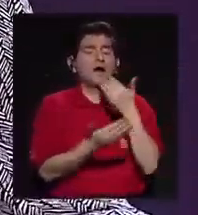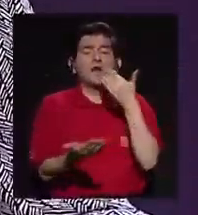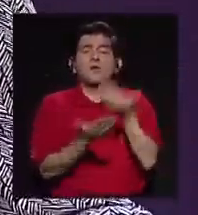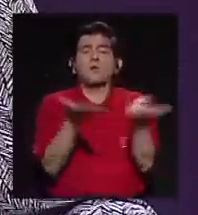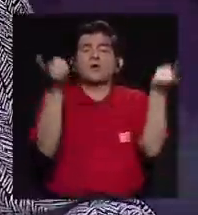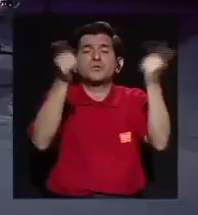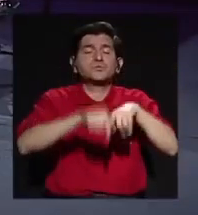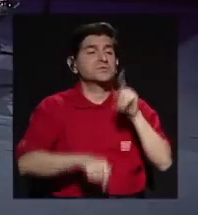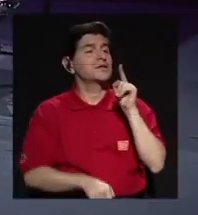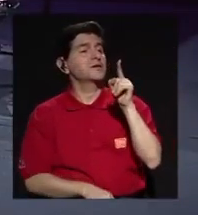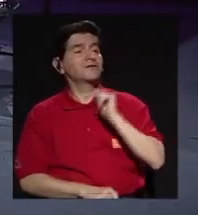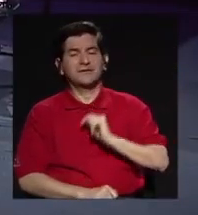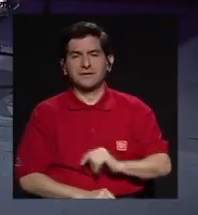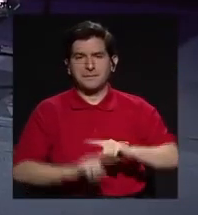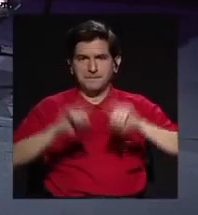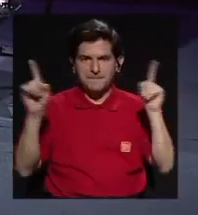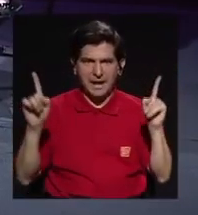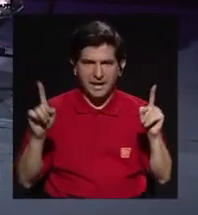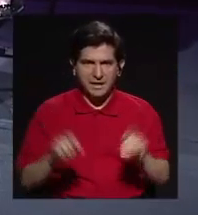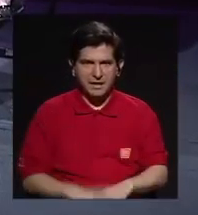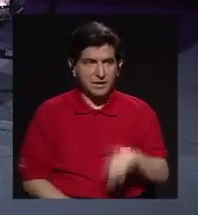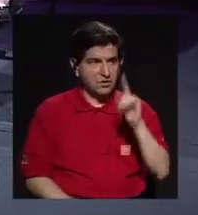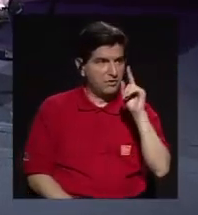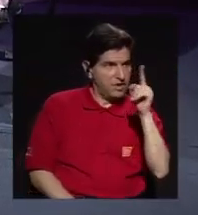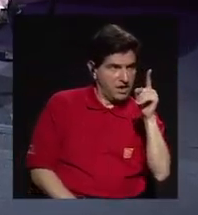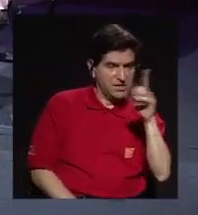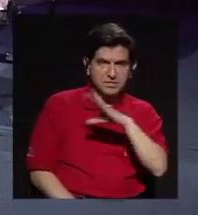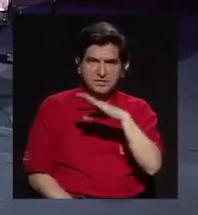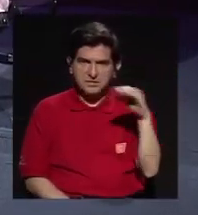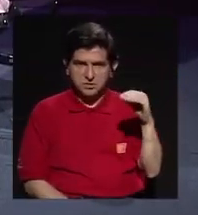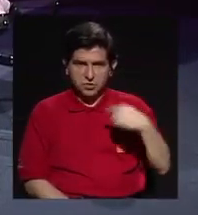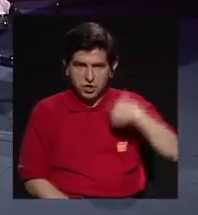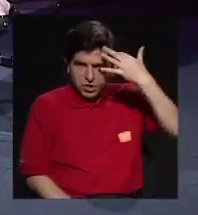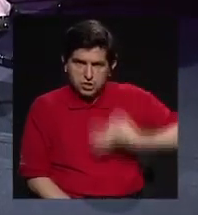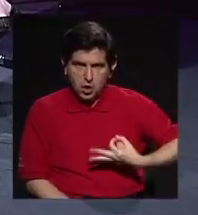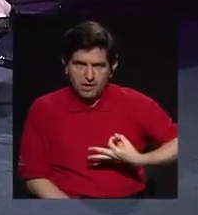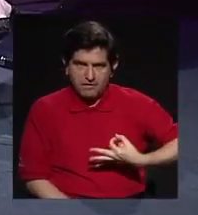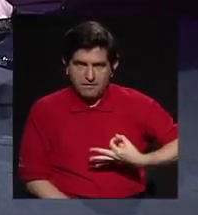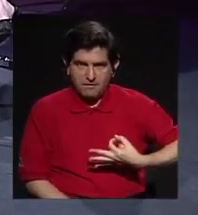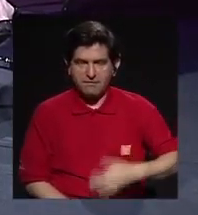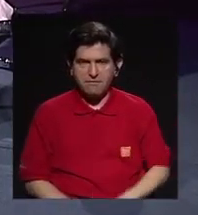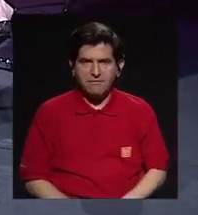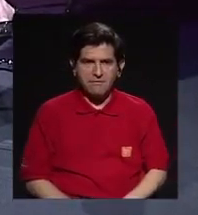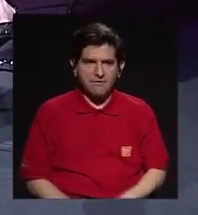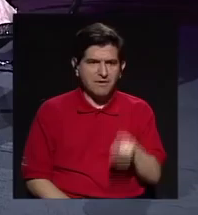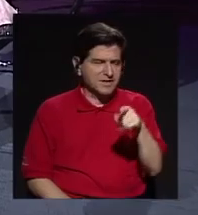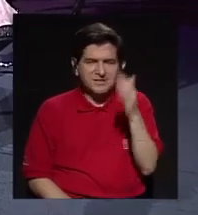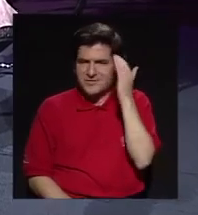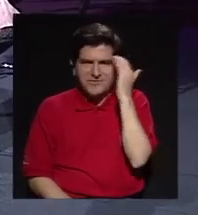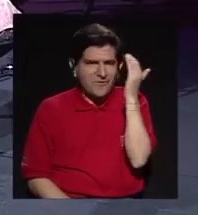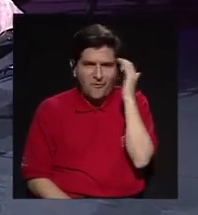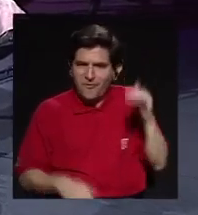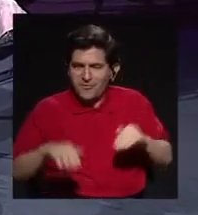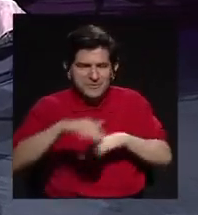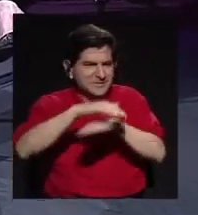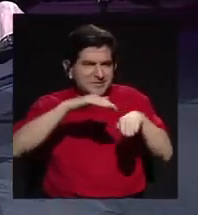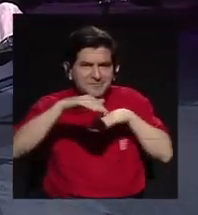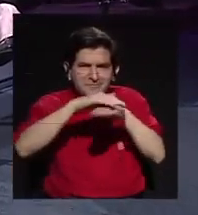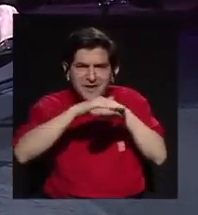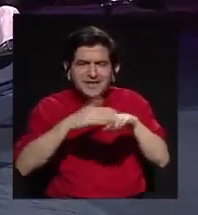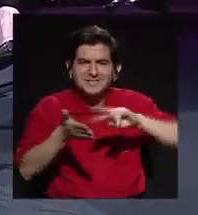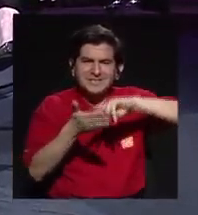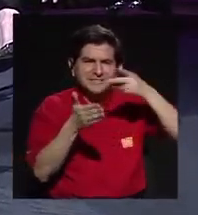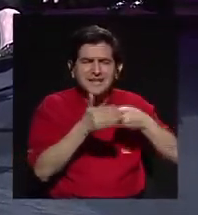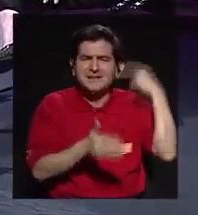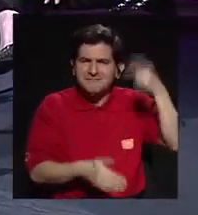va a ocurrir. No obstante, entre eso y el para mí, que es el, digamos, ese desconocimiento básico del